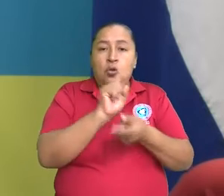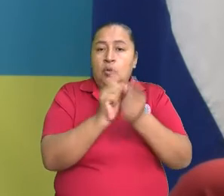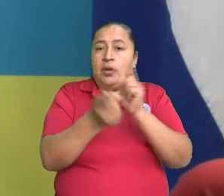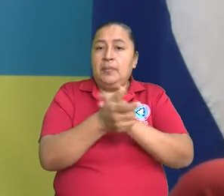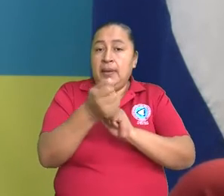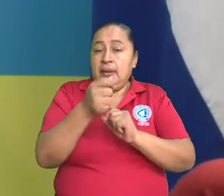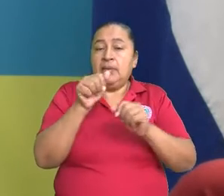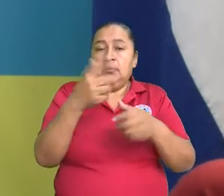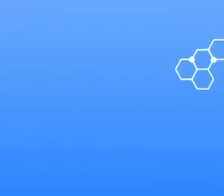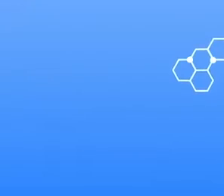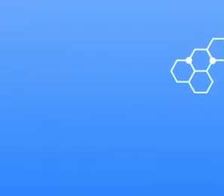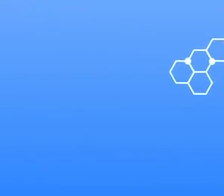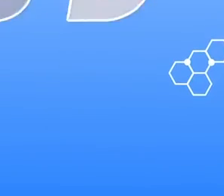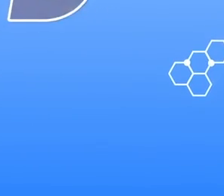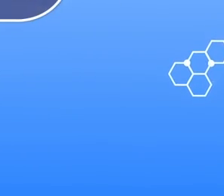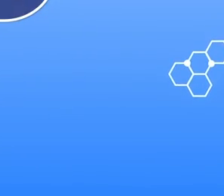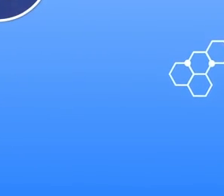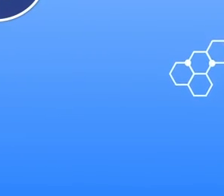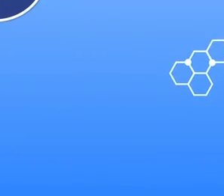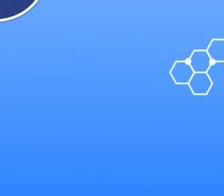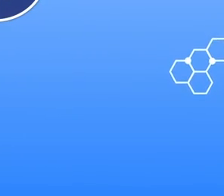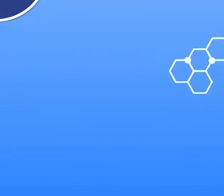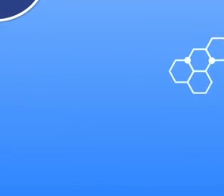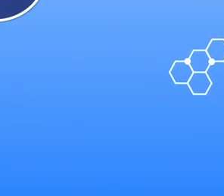amigos televidentes, ya regresamos.